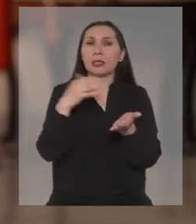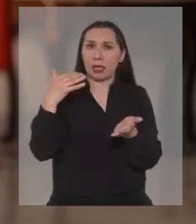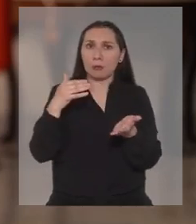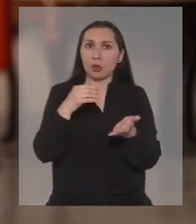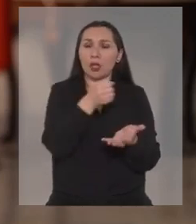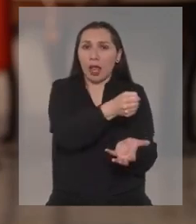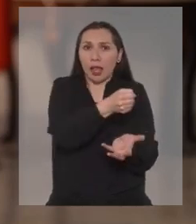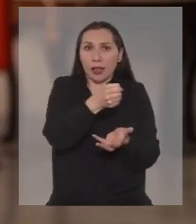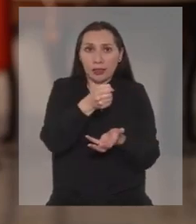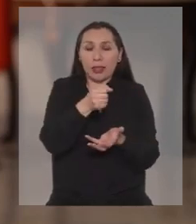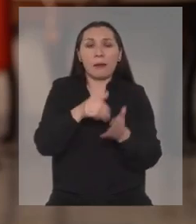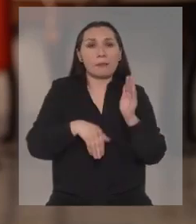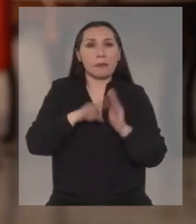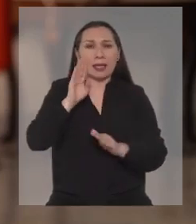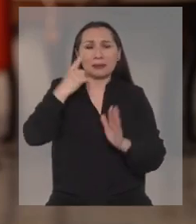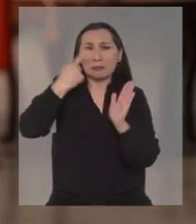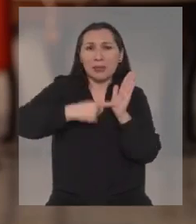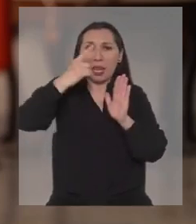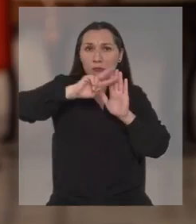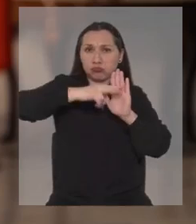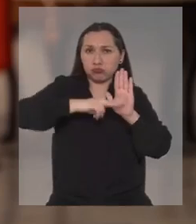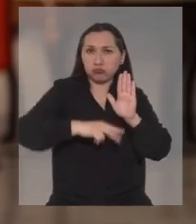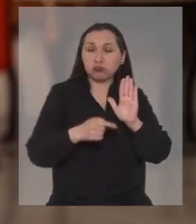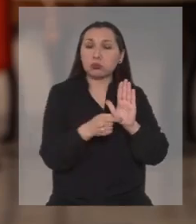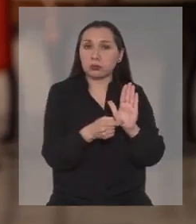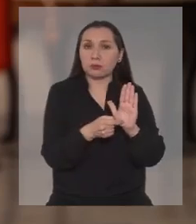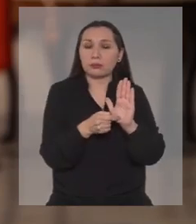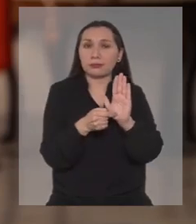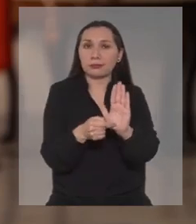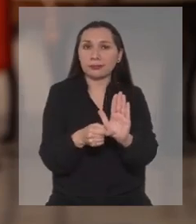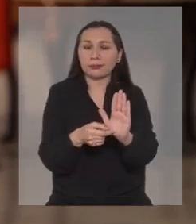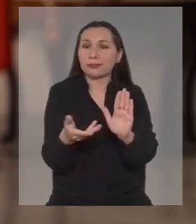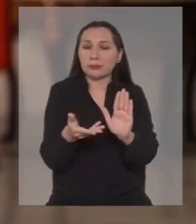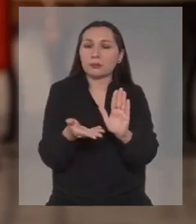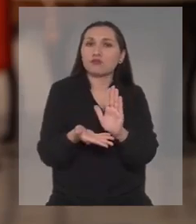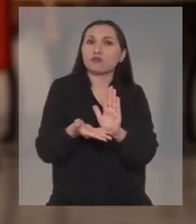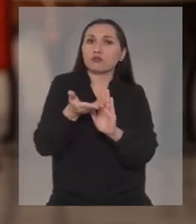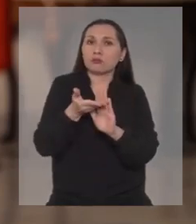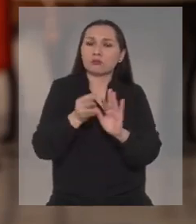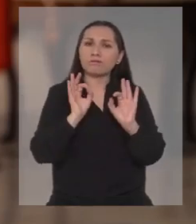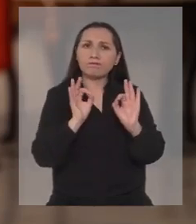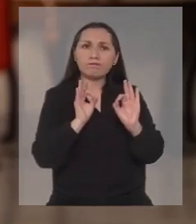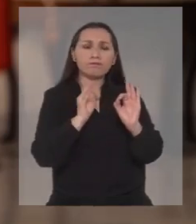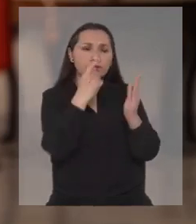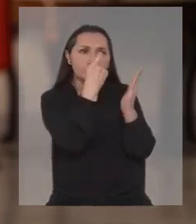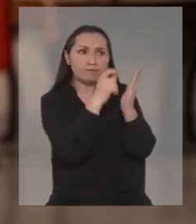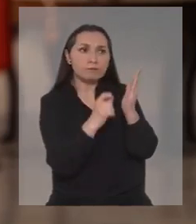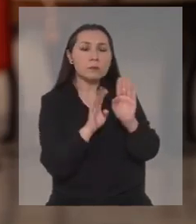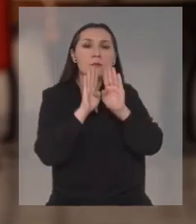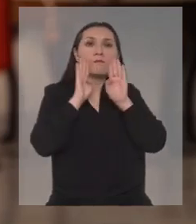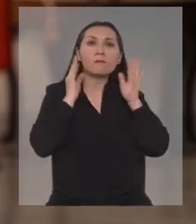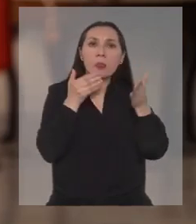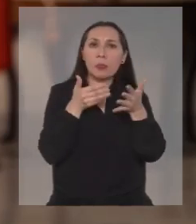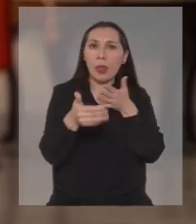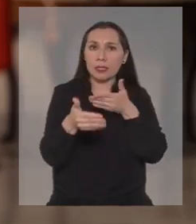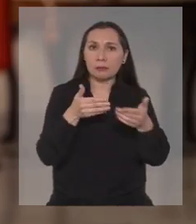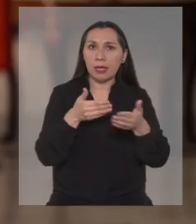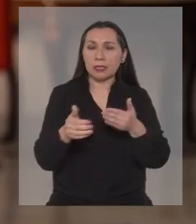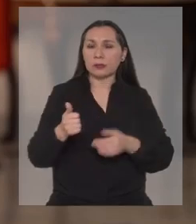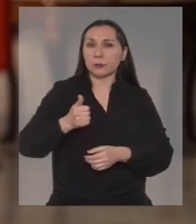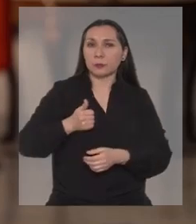en este sentido con más de 1000 modificaciones para así Elevar los estándares de probidad y